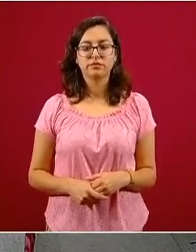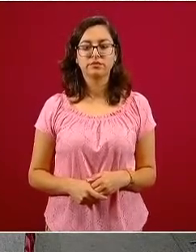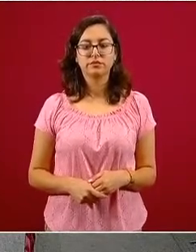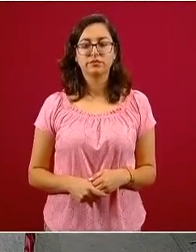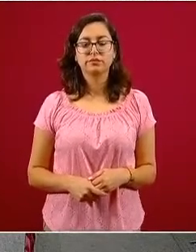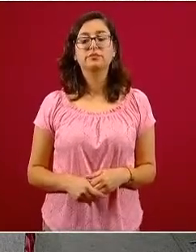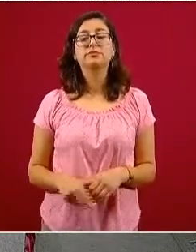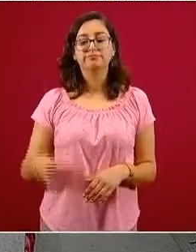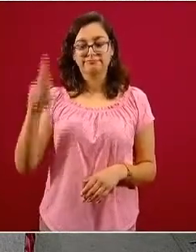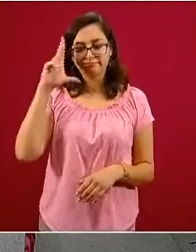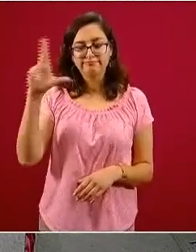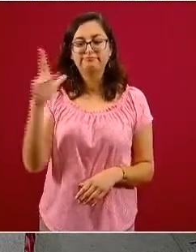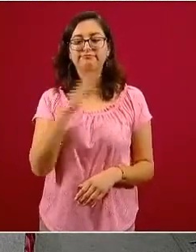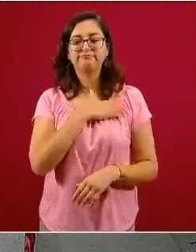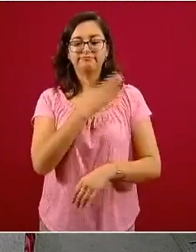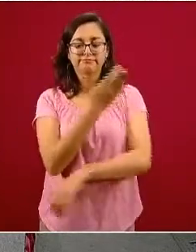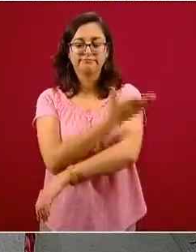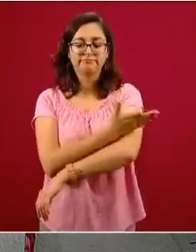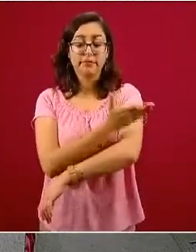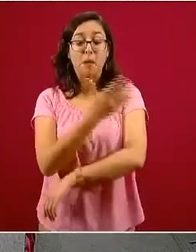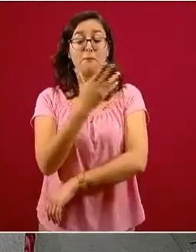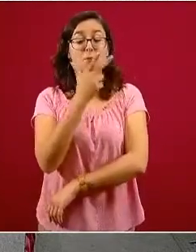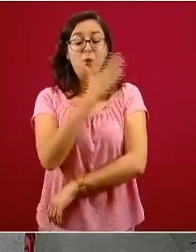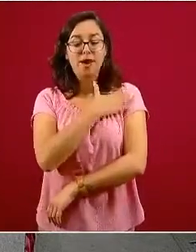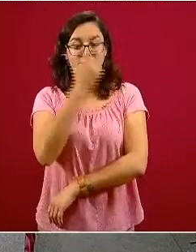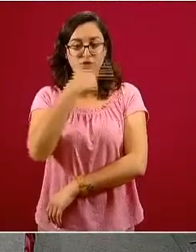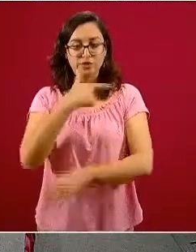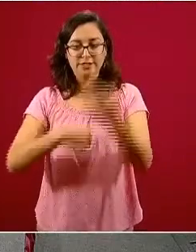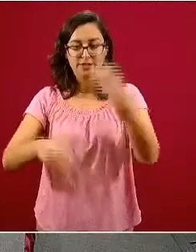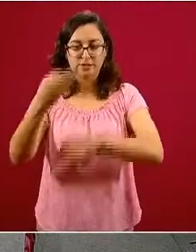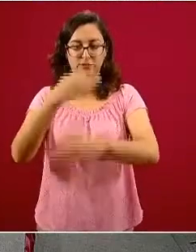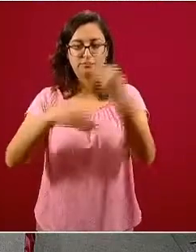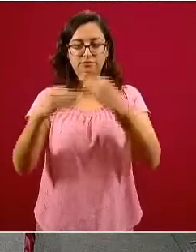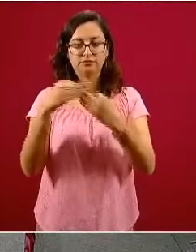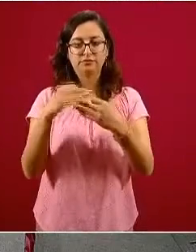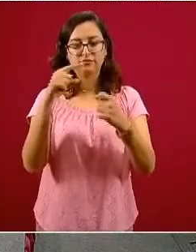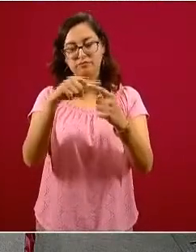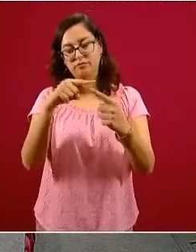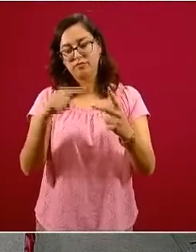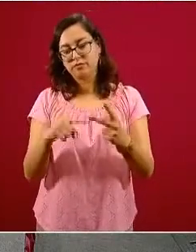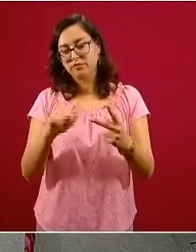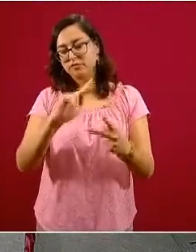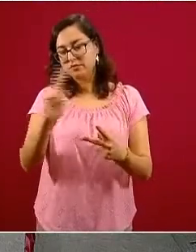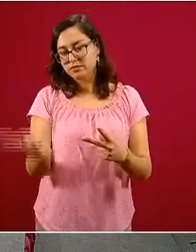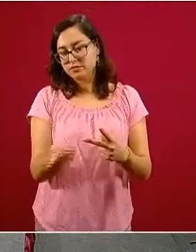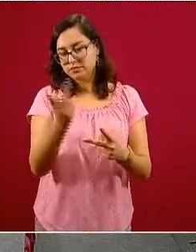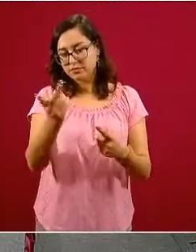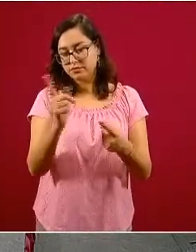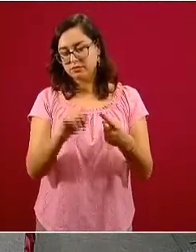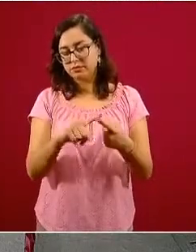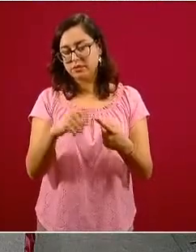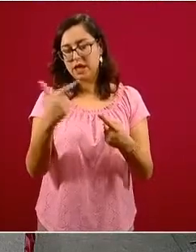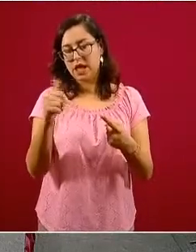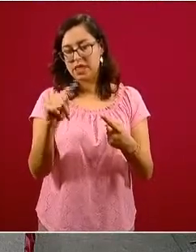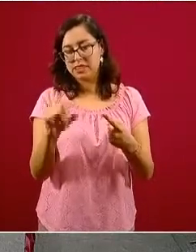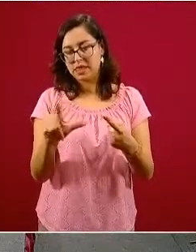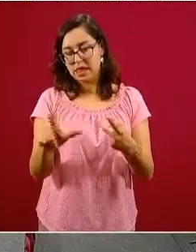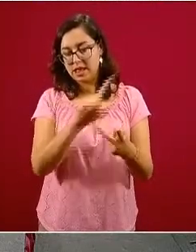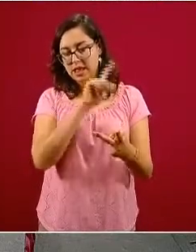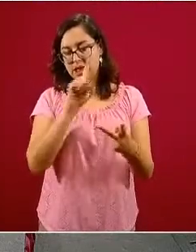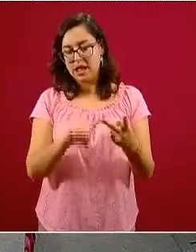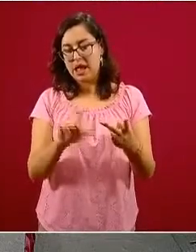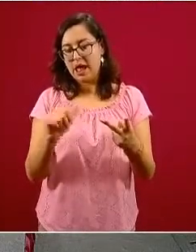Hola, buenas noches a todos. Primero dos preguntas, una para el doctor López Gatell, una para el doctor